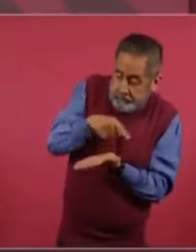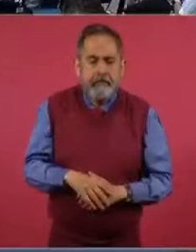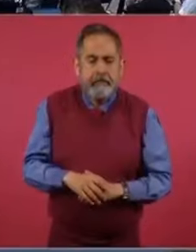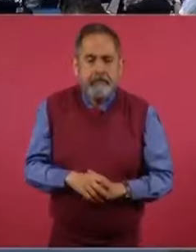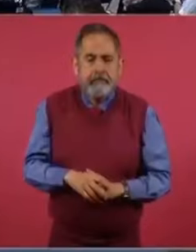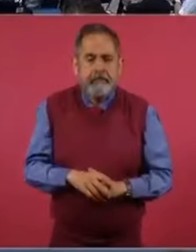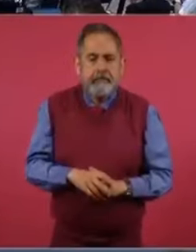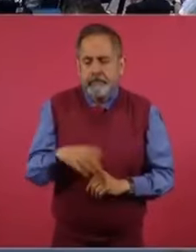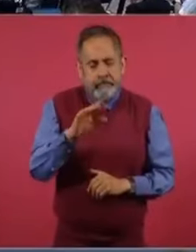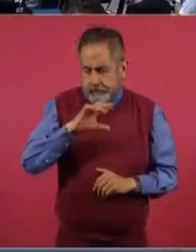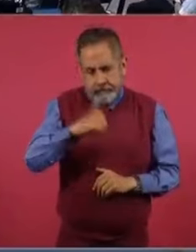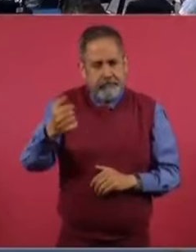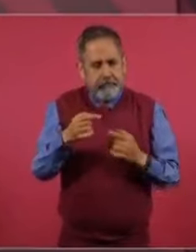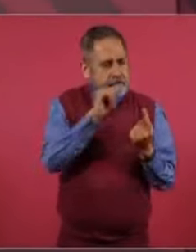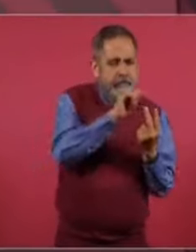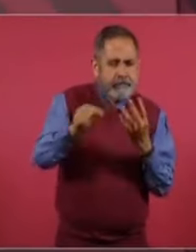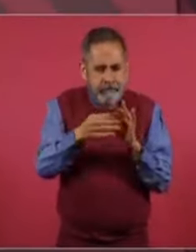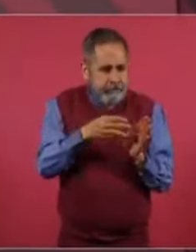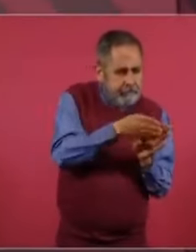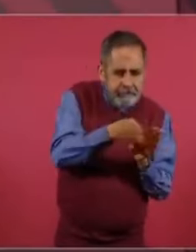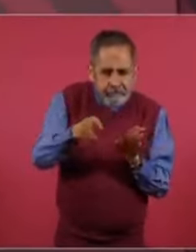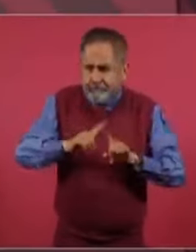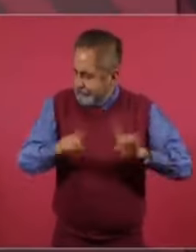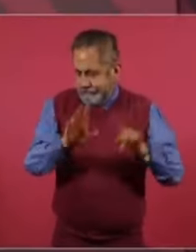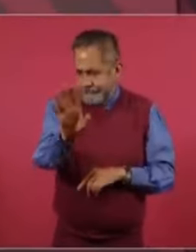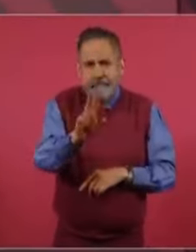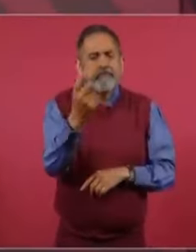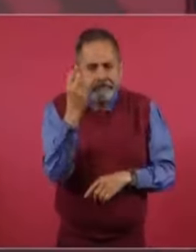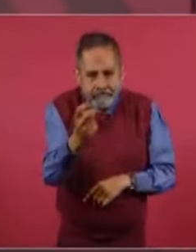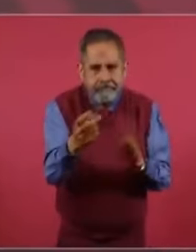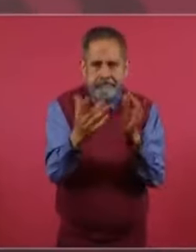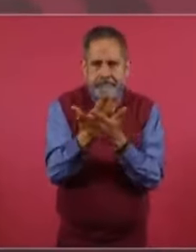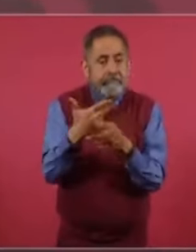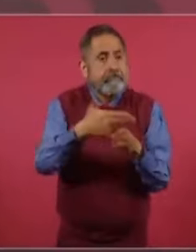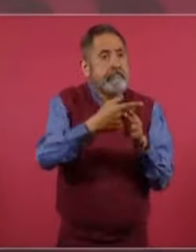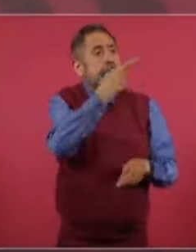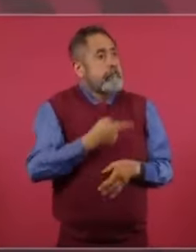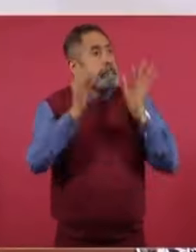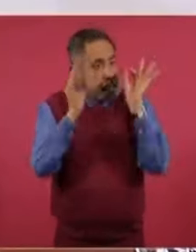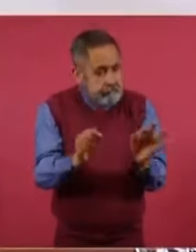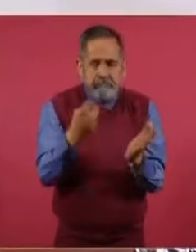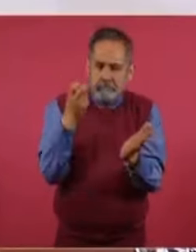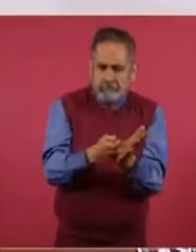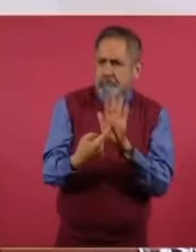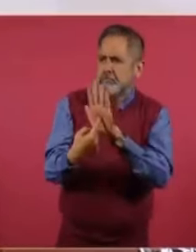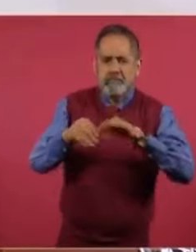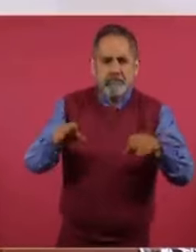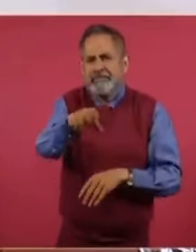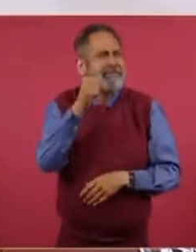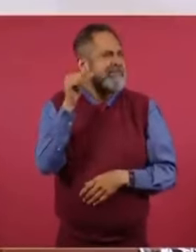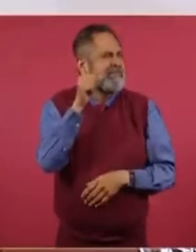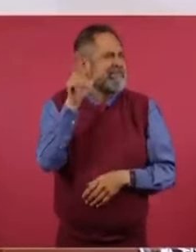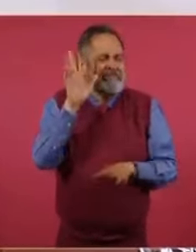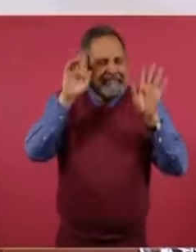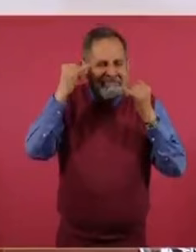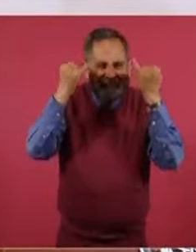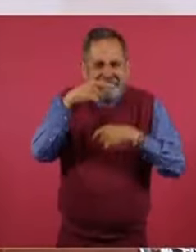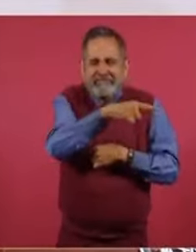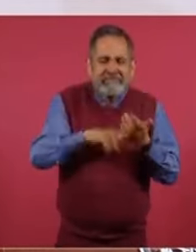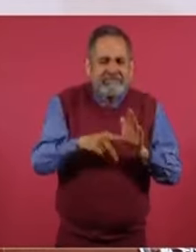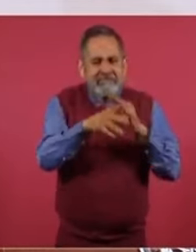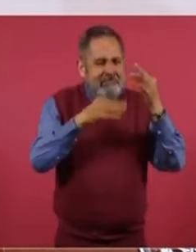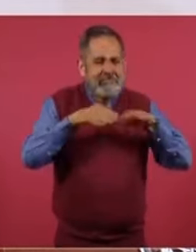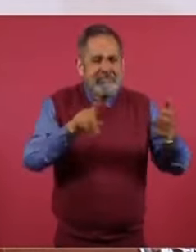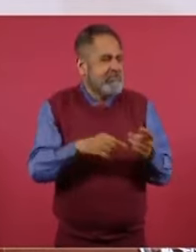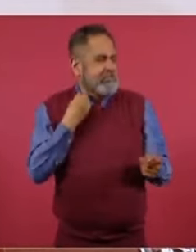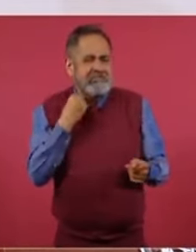Sonora. Y hay otras versiones, pero por eso queremos esperar. Y luego, ayer, antier, salió un